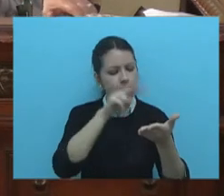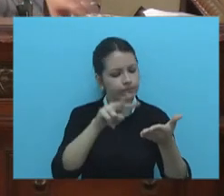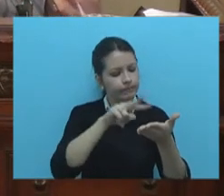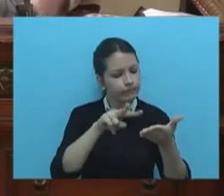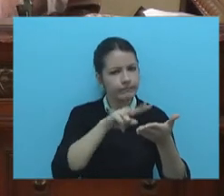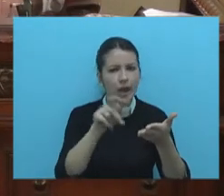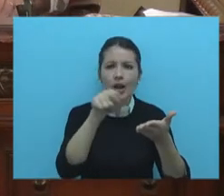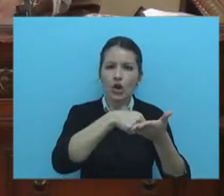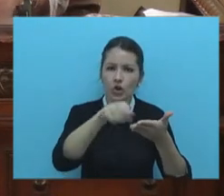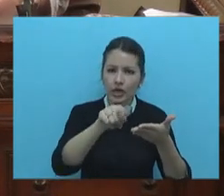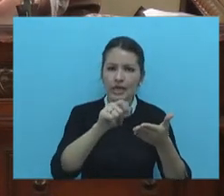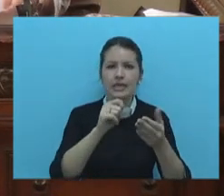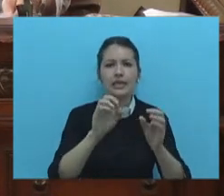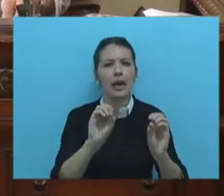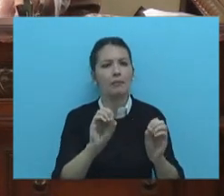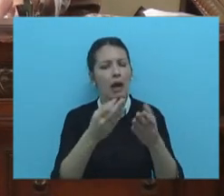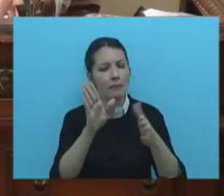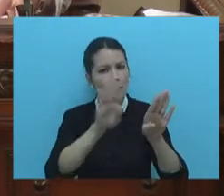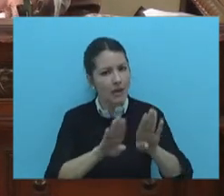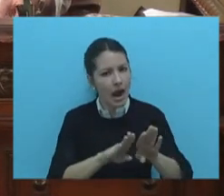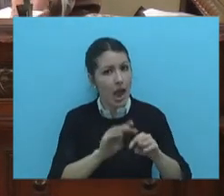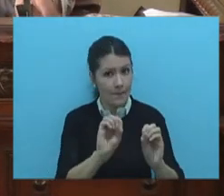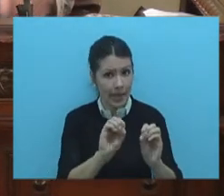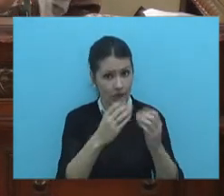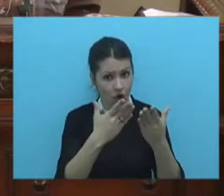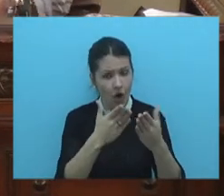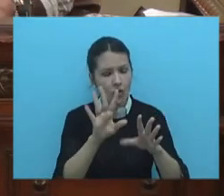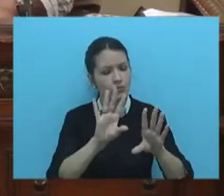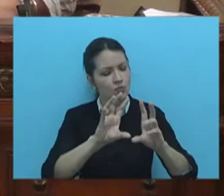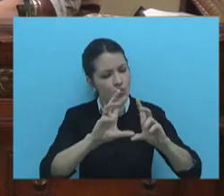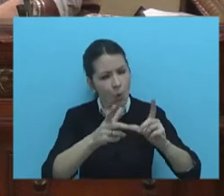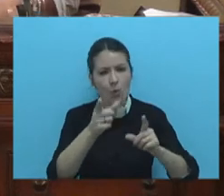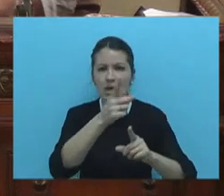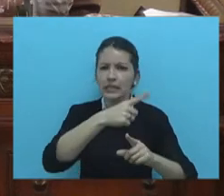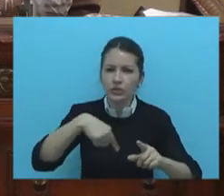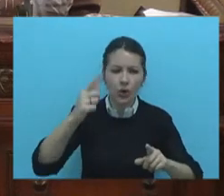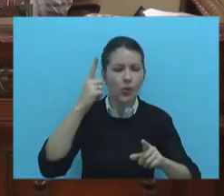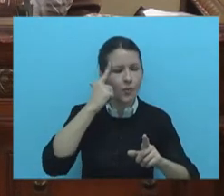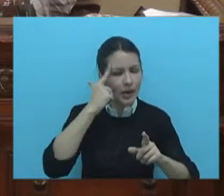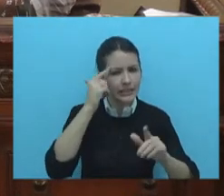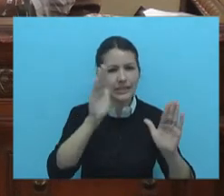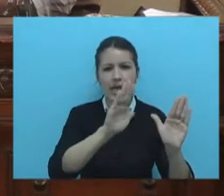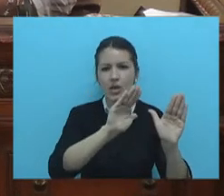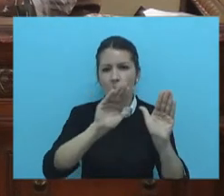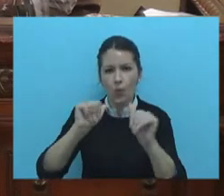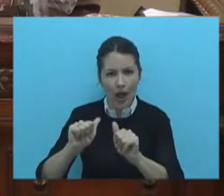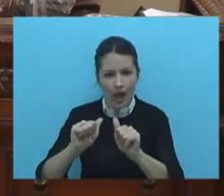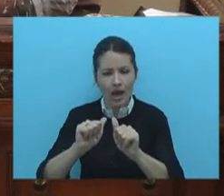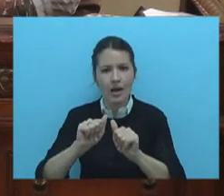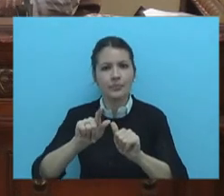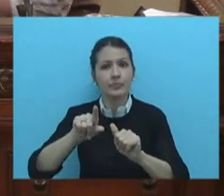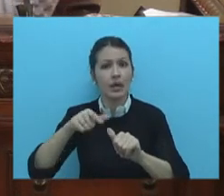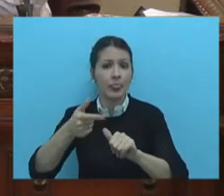mejorando, perfeccionando y se va buscando el consenso que cuando llega generalmente